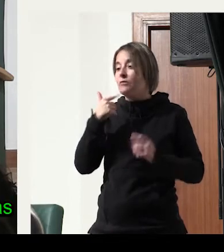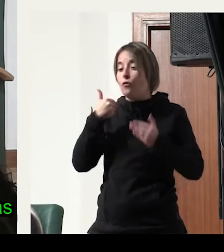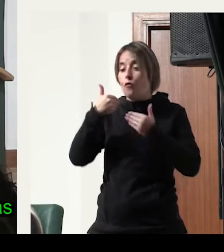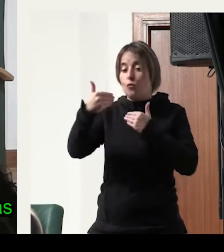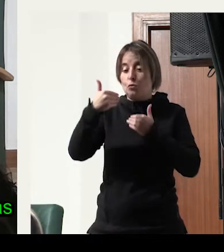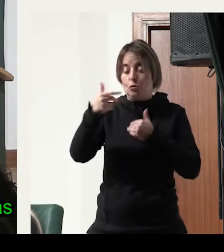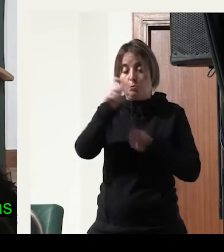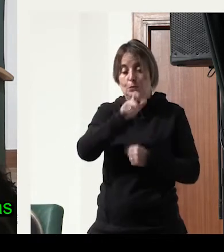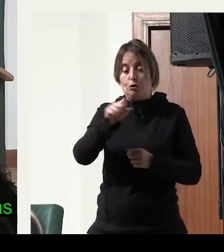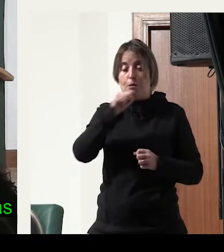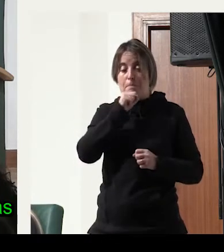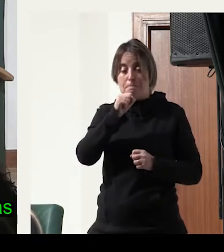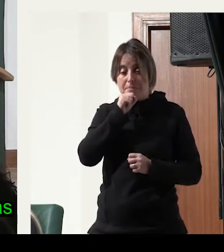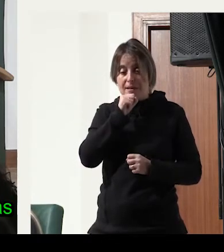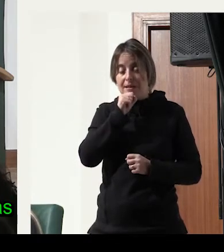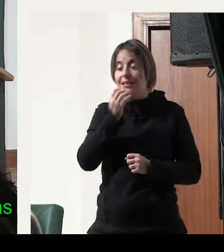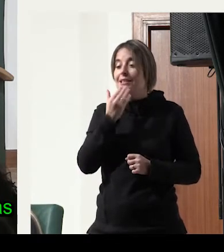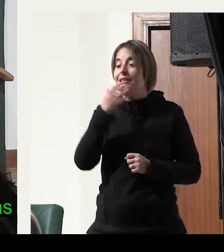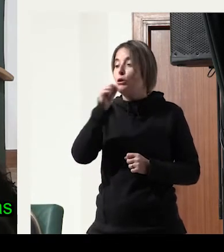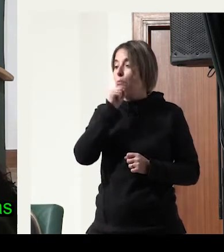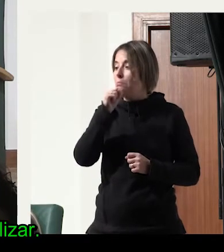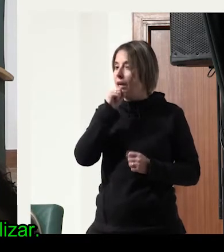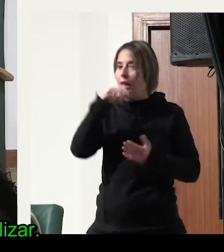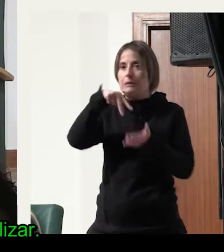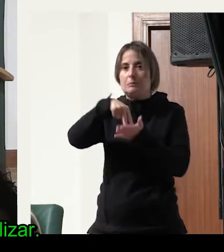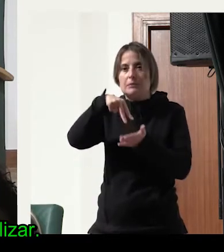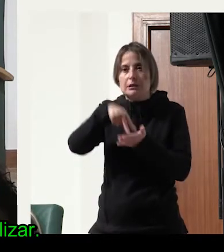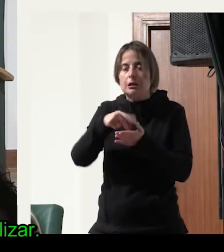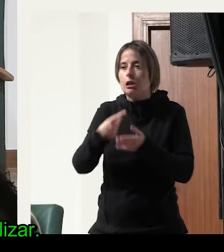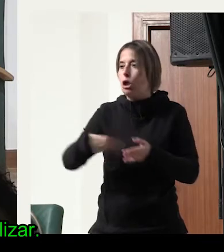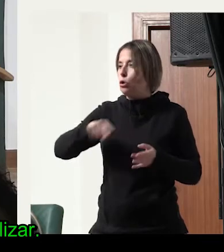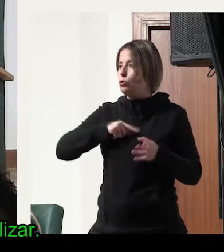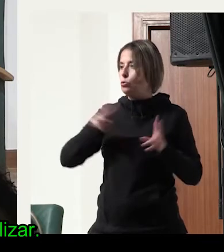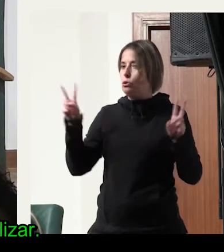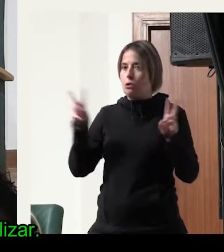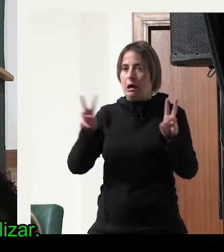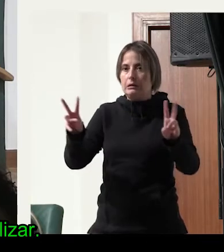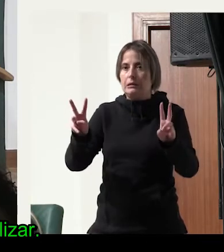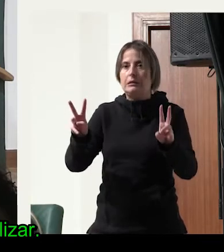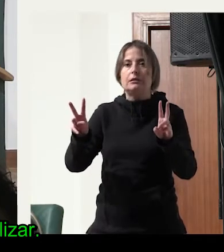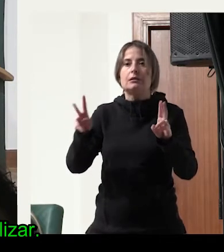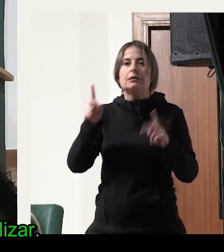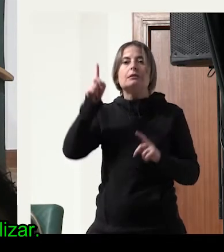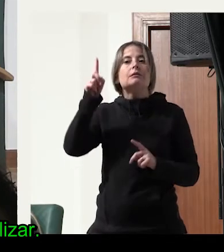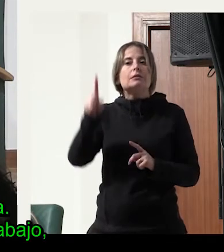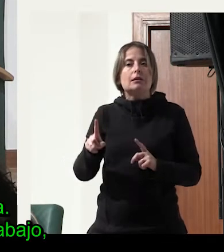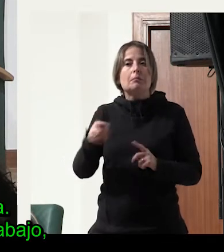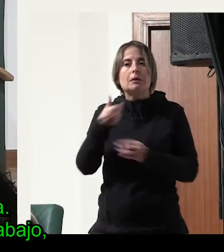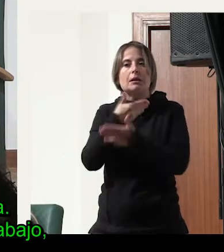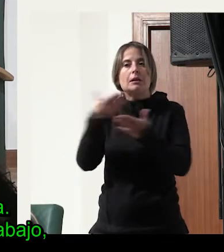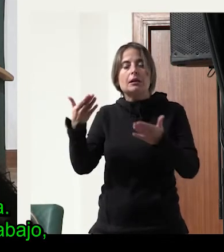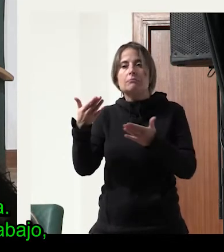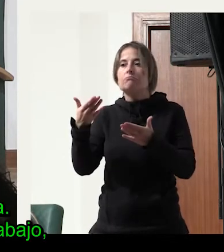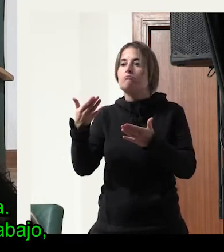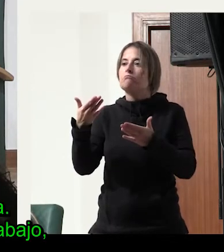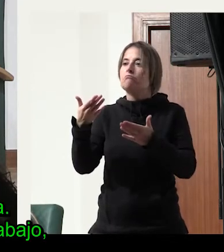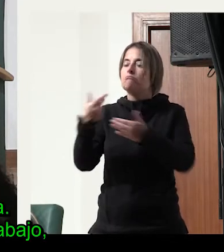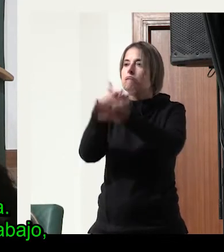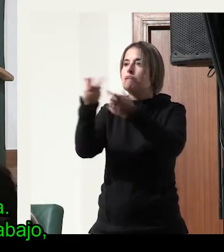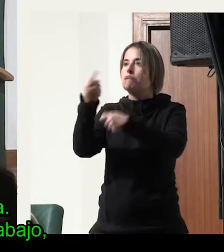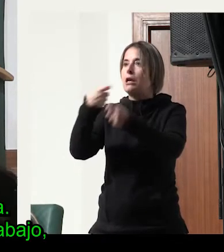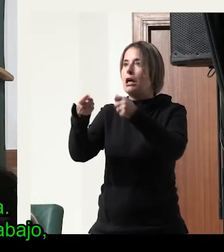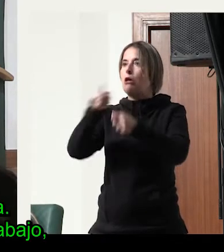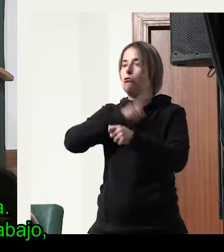en la medida que las viejas estemos más presentes y seamos más activas, también el mercado nos va a utilizar. Eso pasa con cualquier